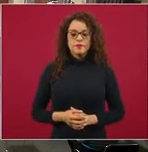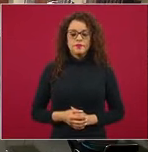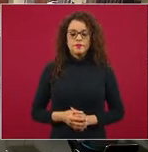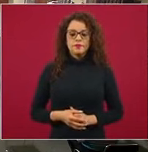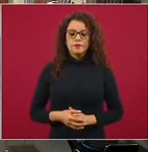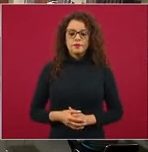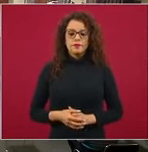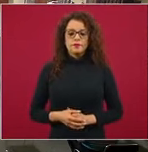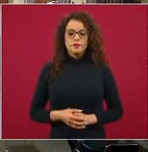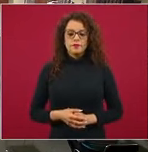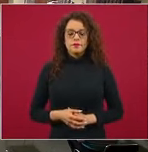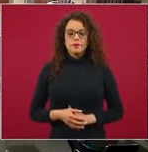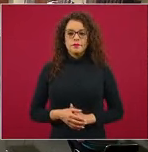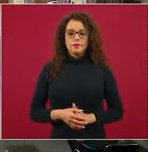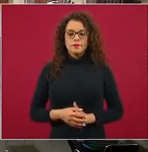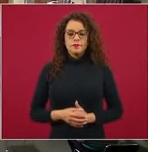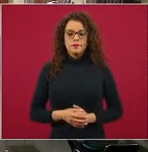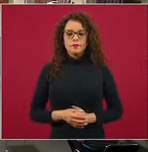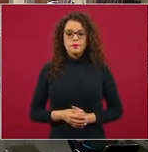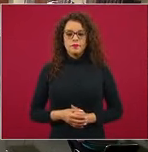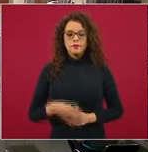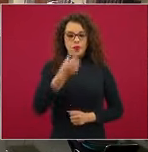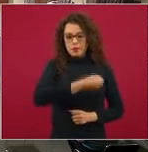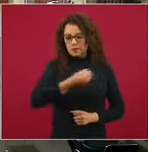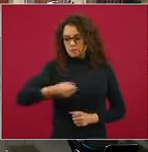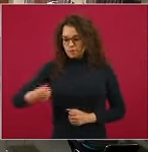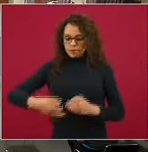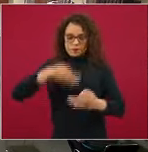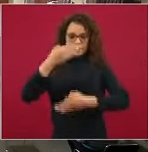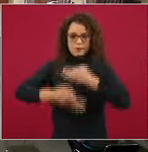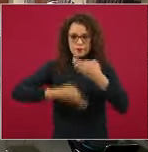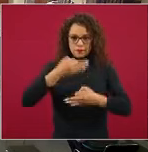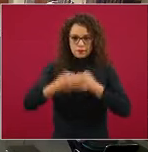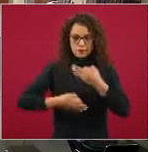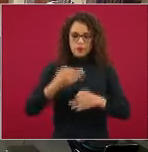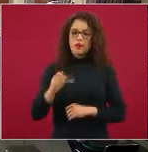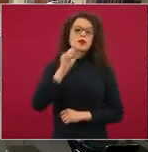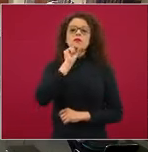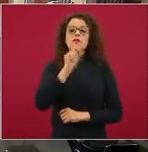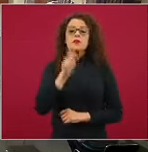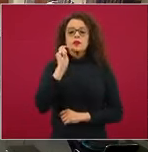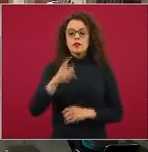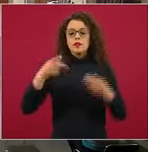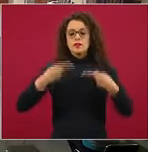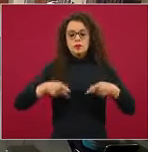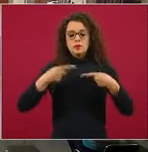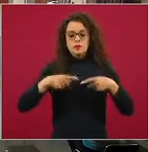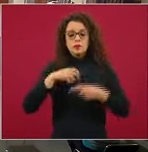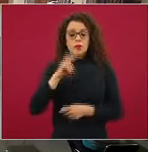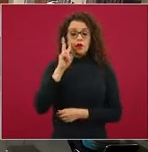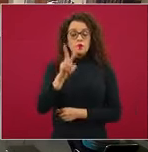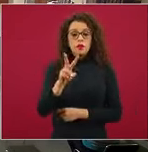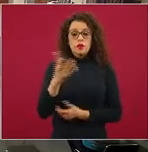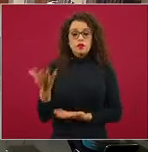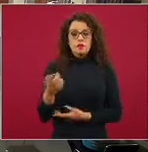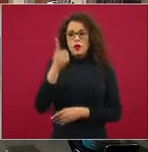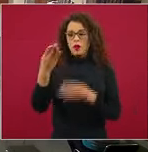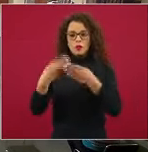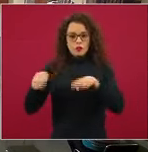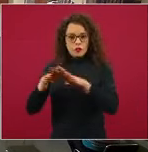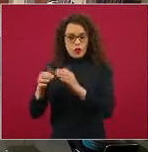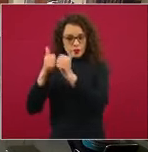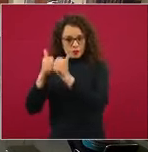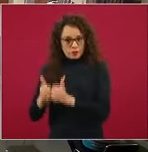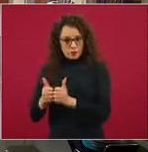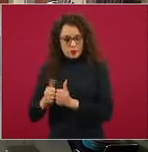Saludarles a todas y todos ustedes, así como a las personas que nos ven desde sus hogares o a través de